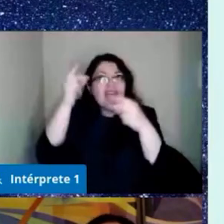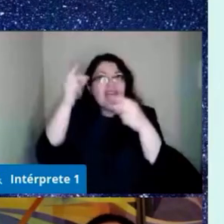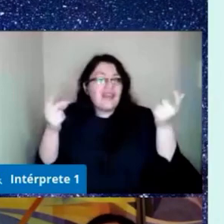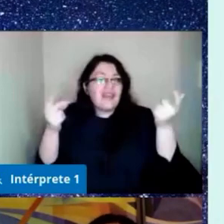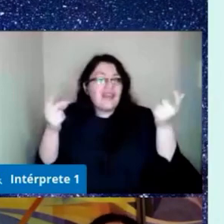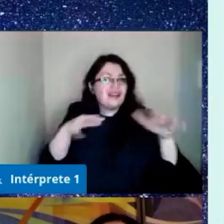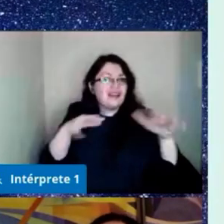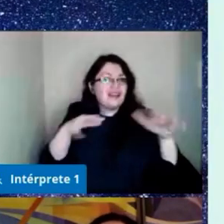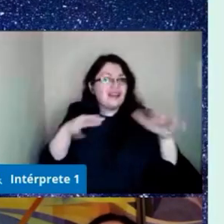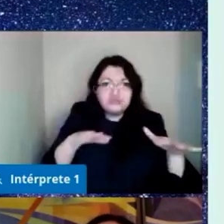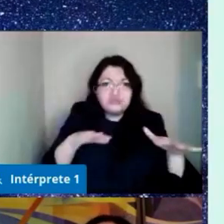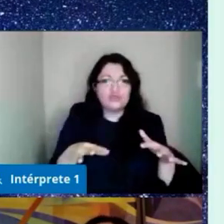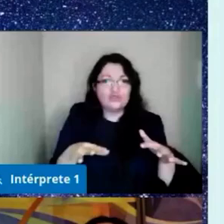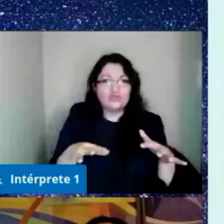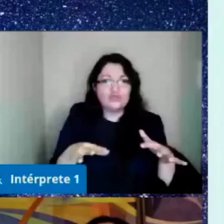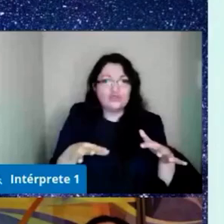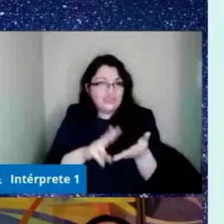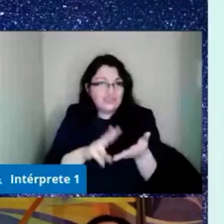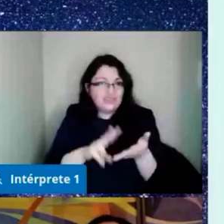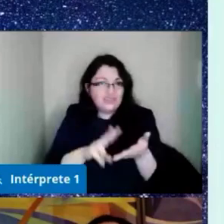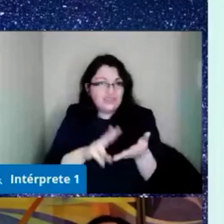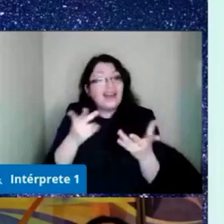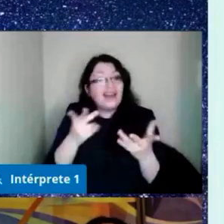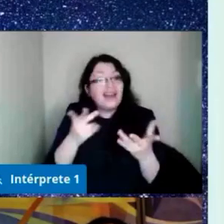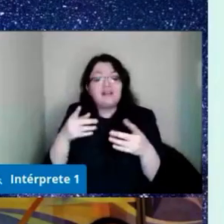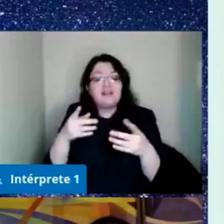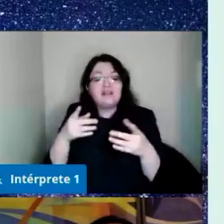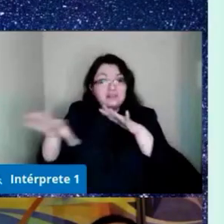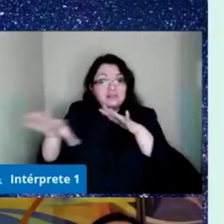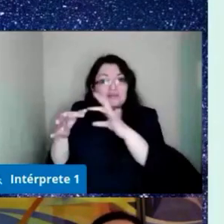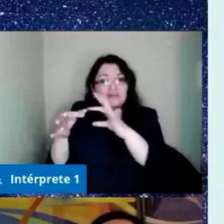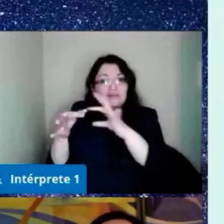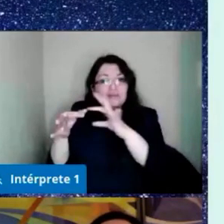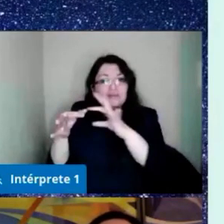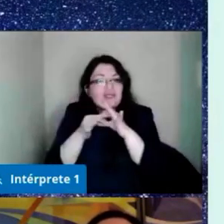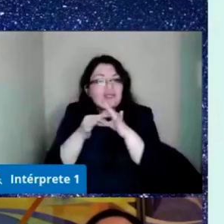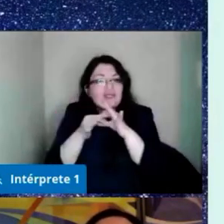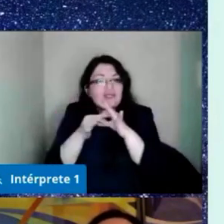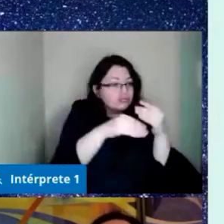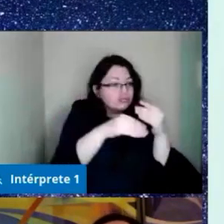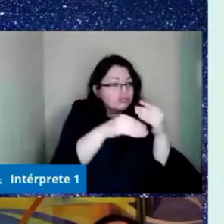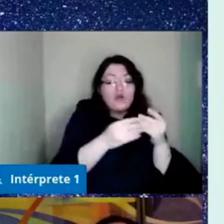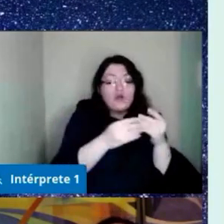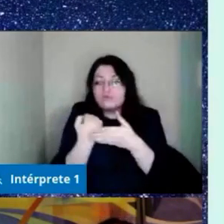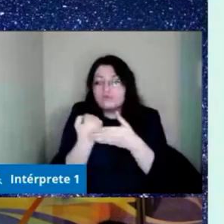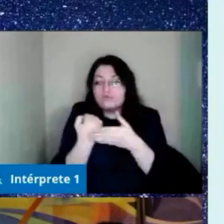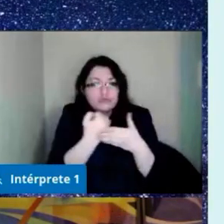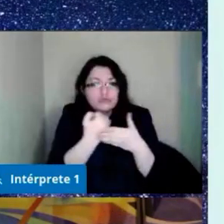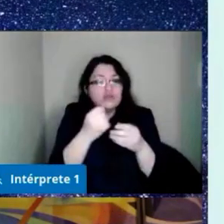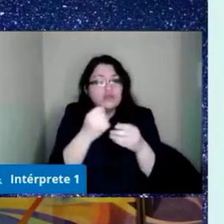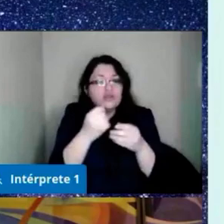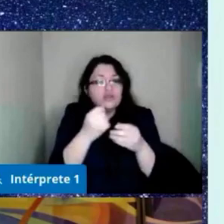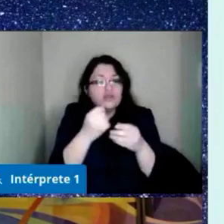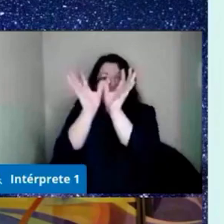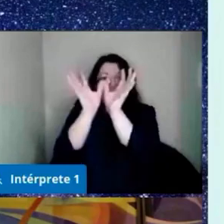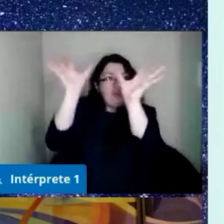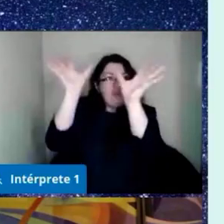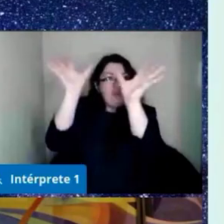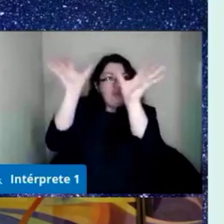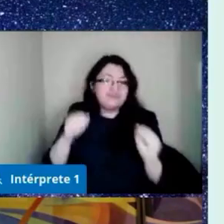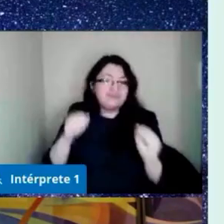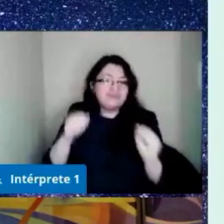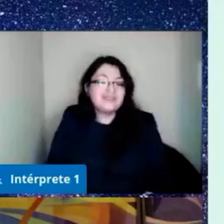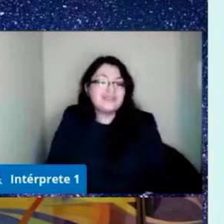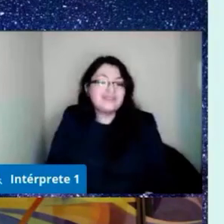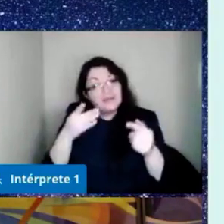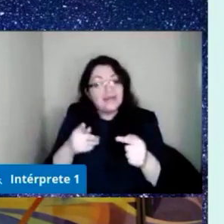acciones concretas que se van complementando unas con otras, y esto sigue y sigue en crecimiento. Así que para hablar un poco de eso, voy a tomar entonces